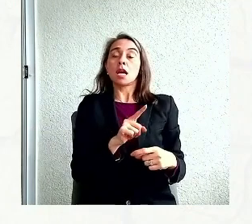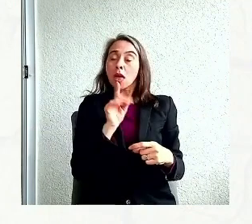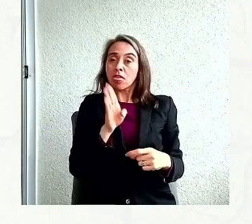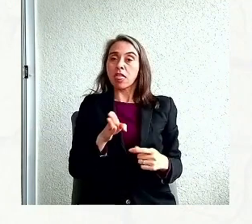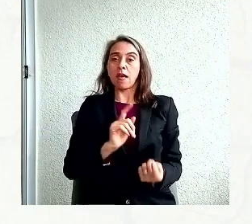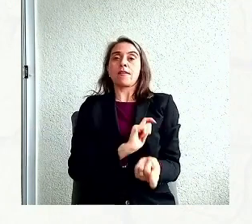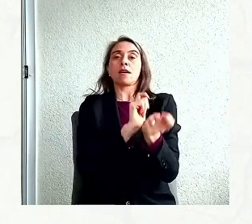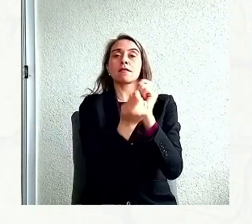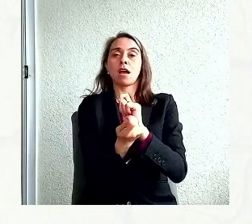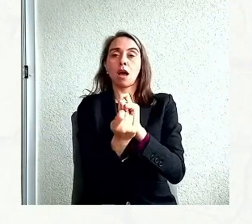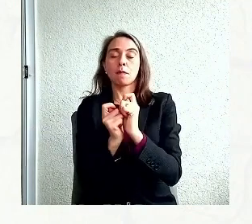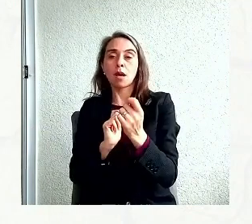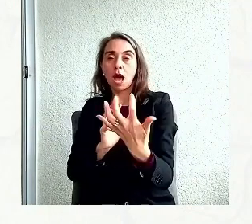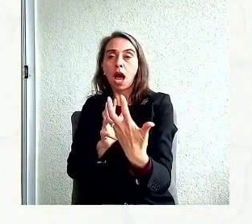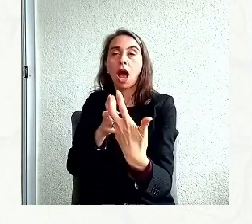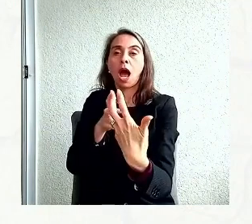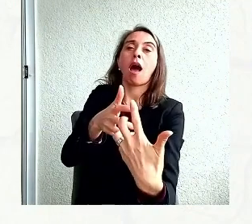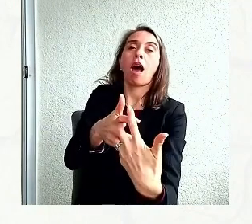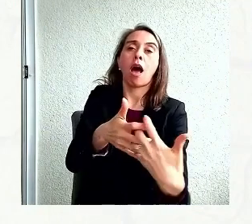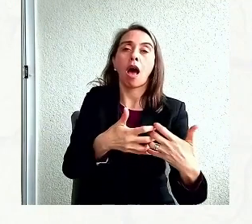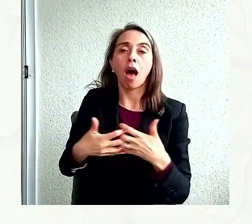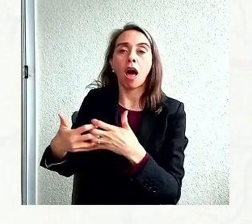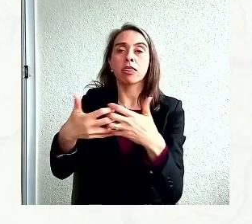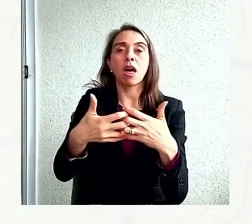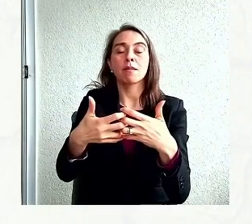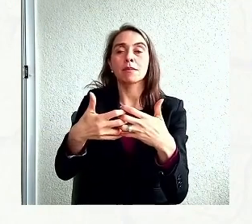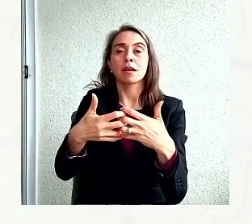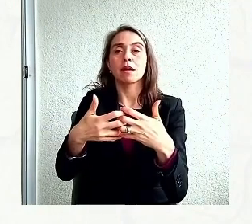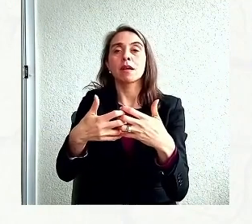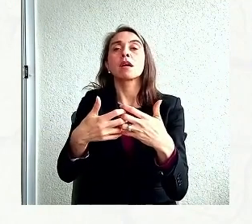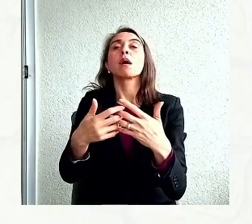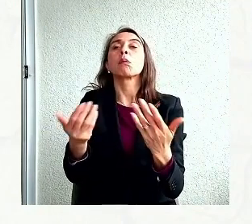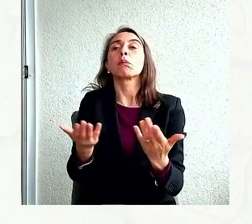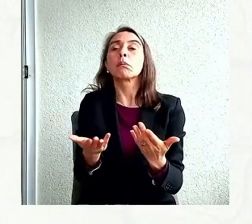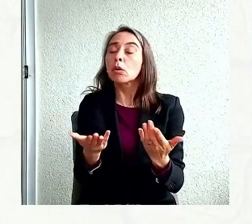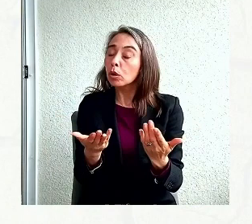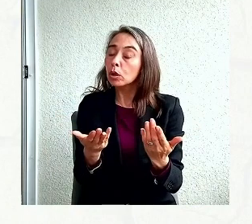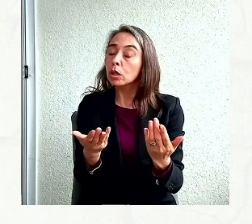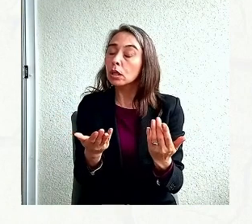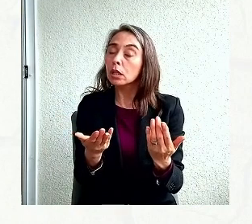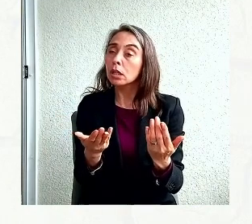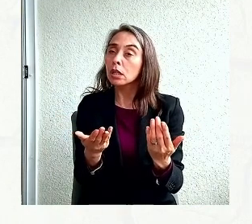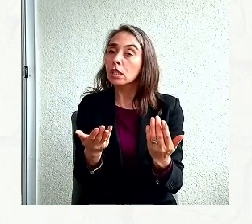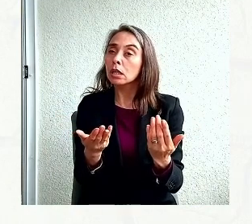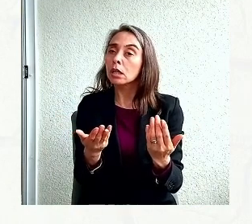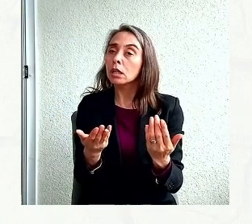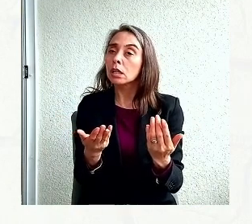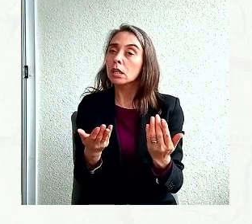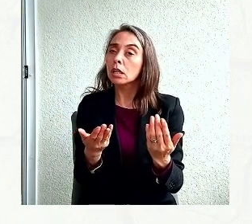por ejemplo, con el aumento de los niveles